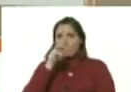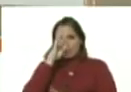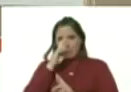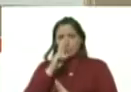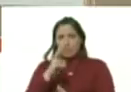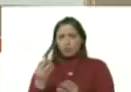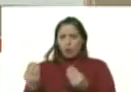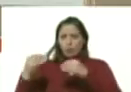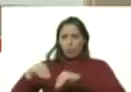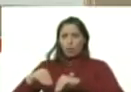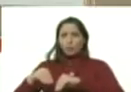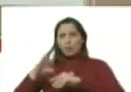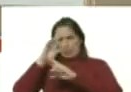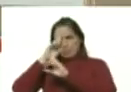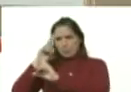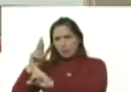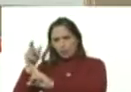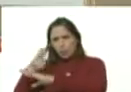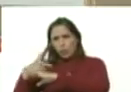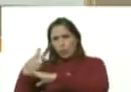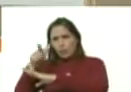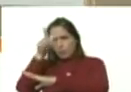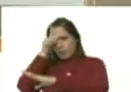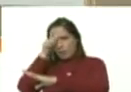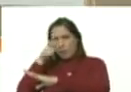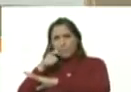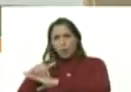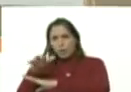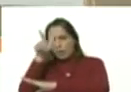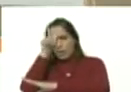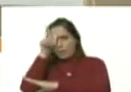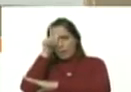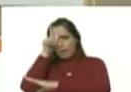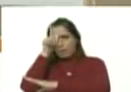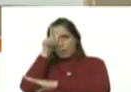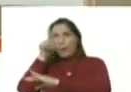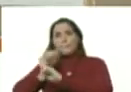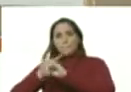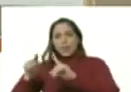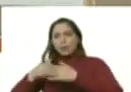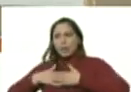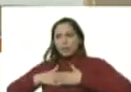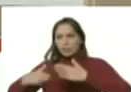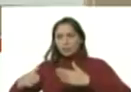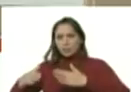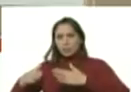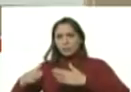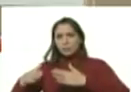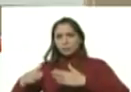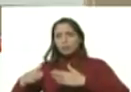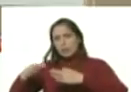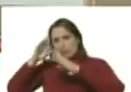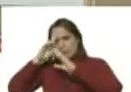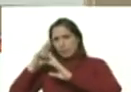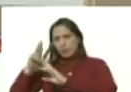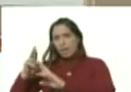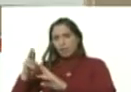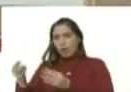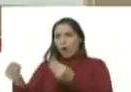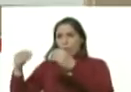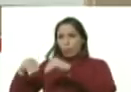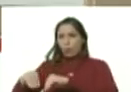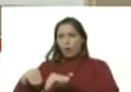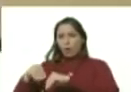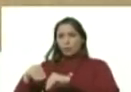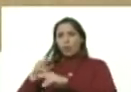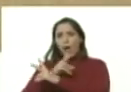Nosotros respetaremos al gobierno alemán, al pueblo alemán y a las decisiones que tomen, respetando la Convención de Viena sobre Relaciones